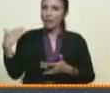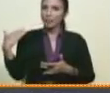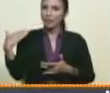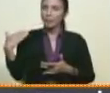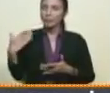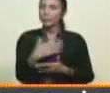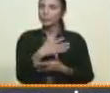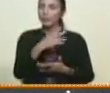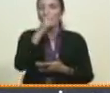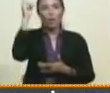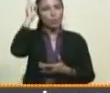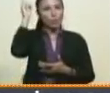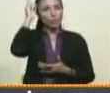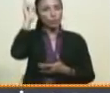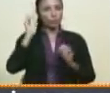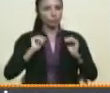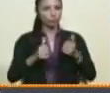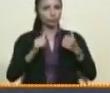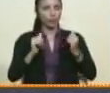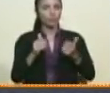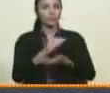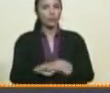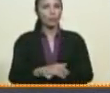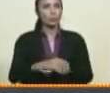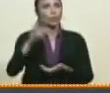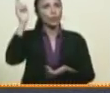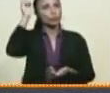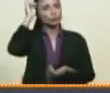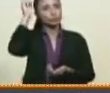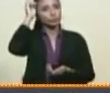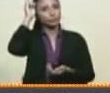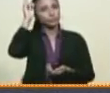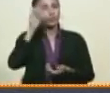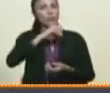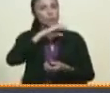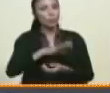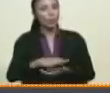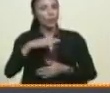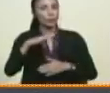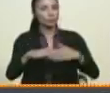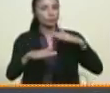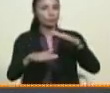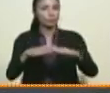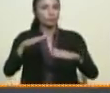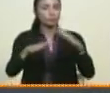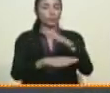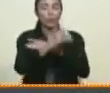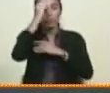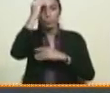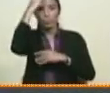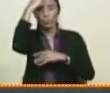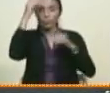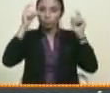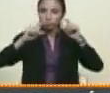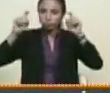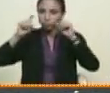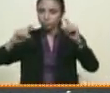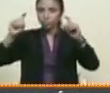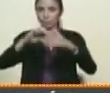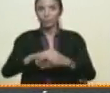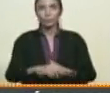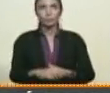nuestros indios originarios aquí dejaron para siempre la huella de su conocimiento de su